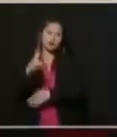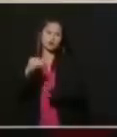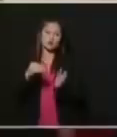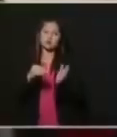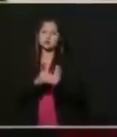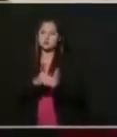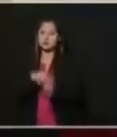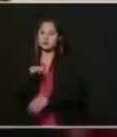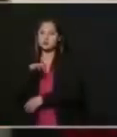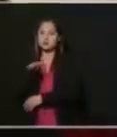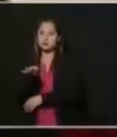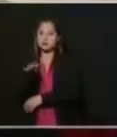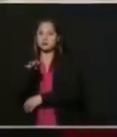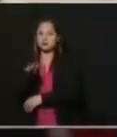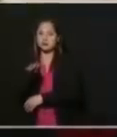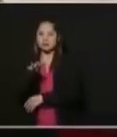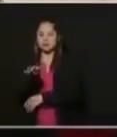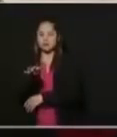estarán funcionando,